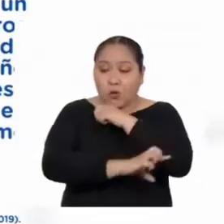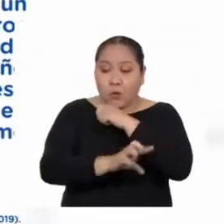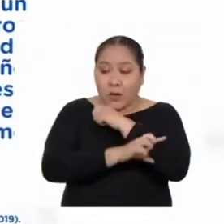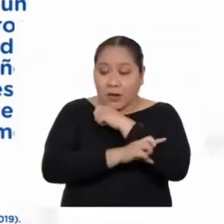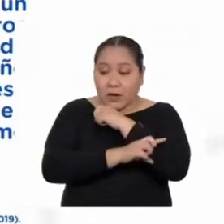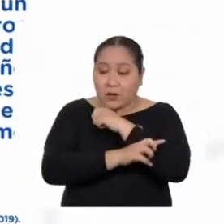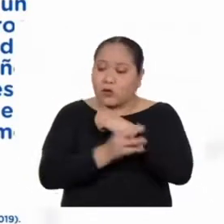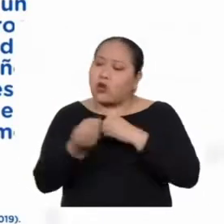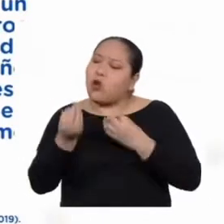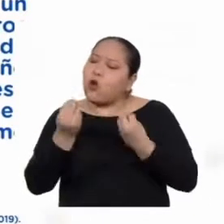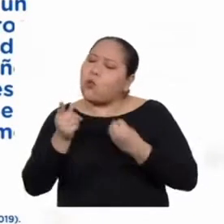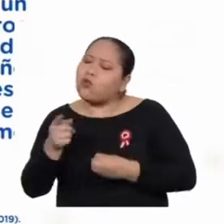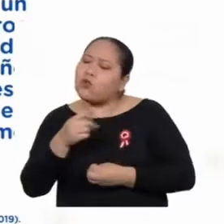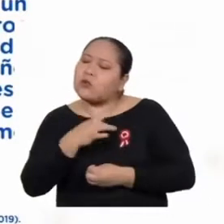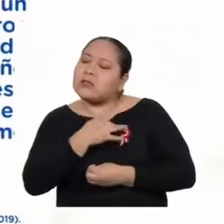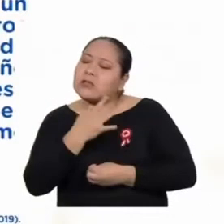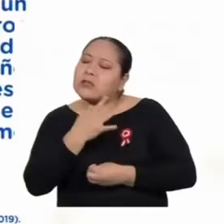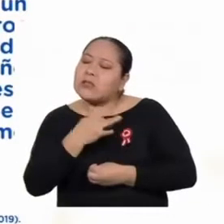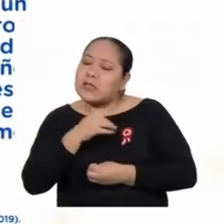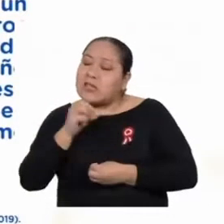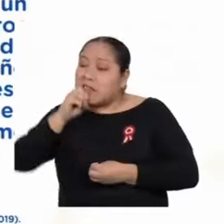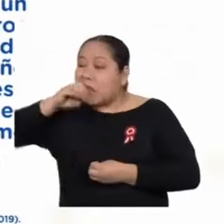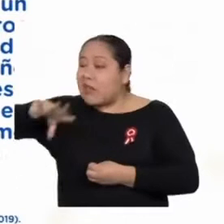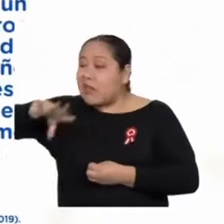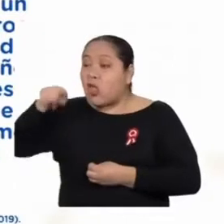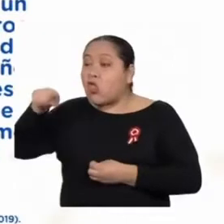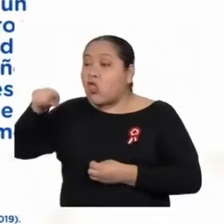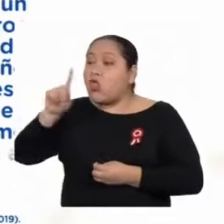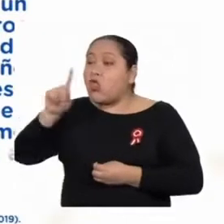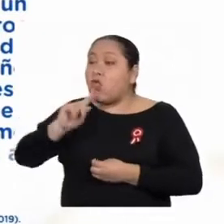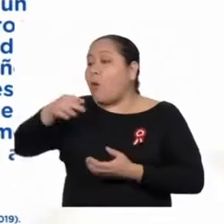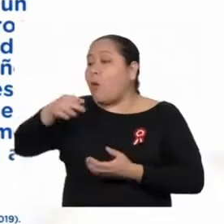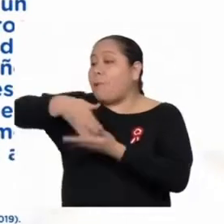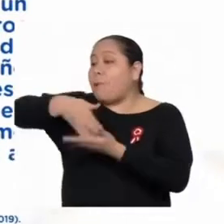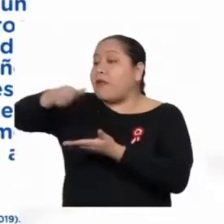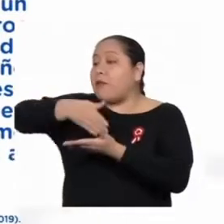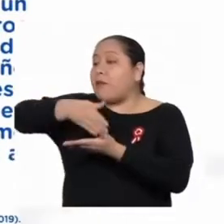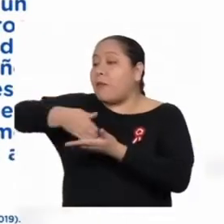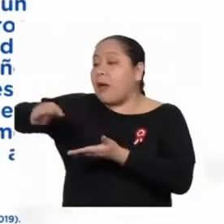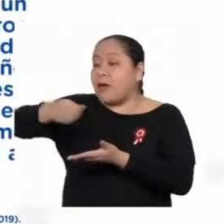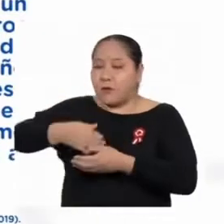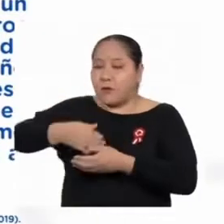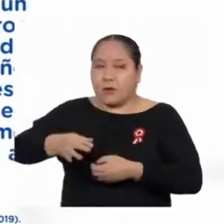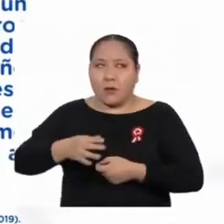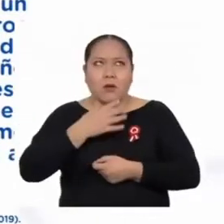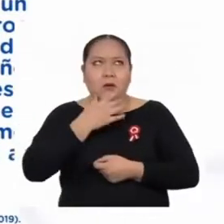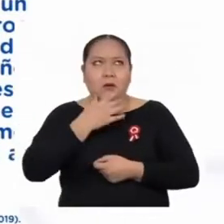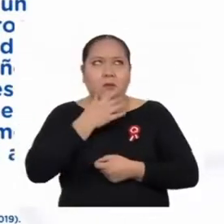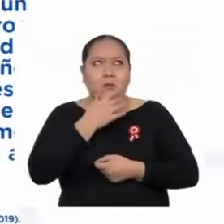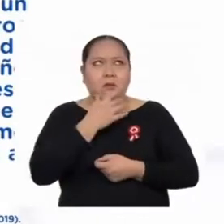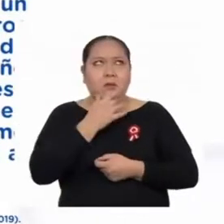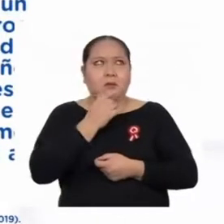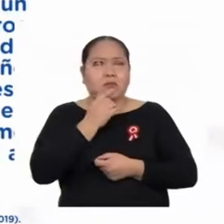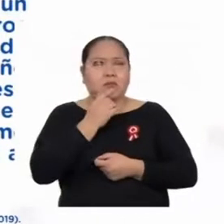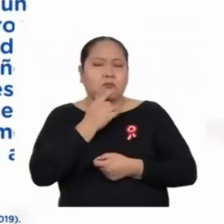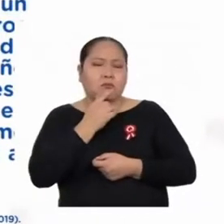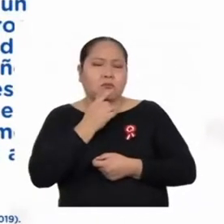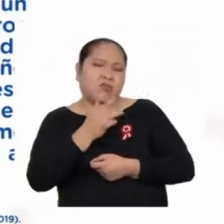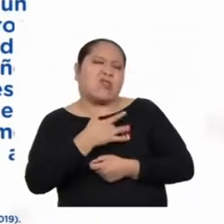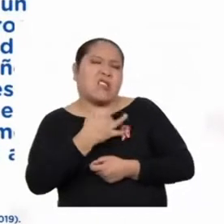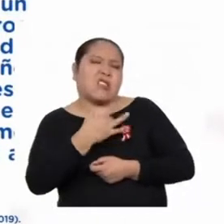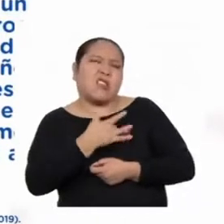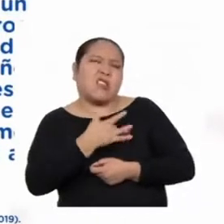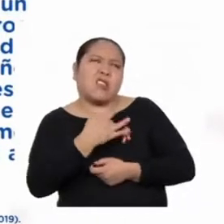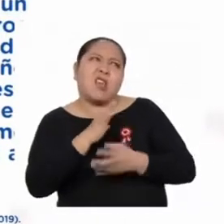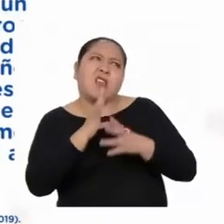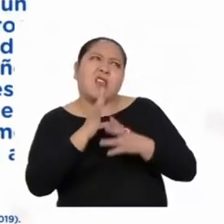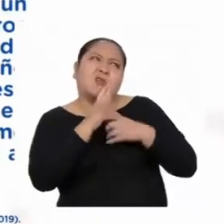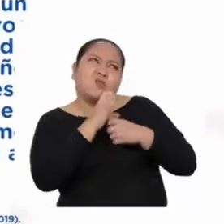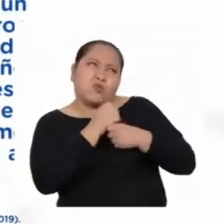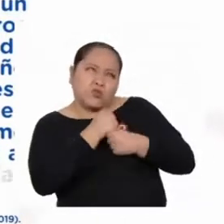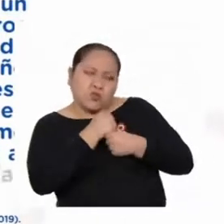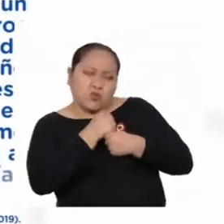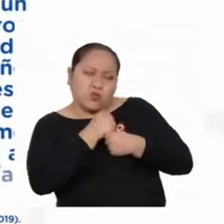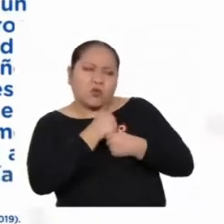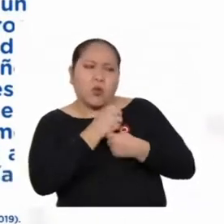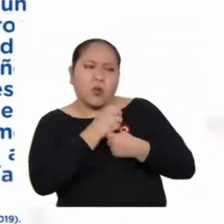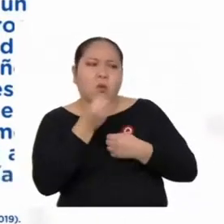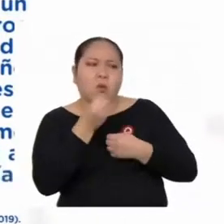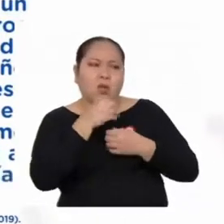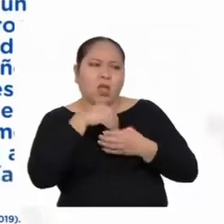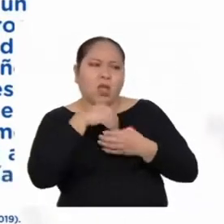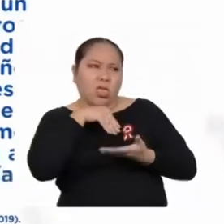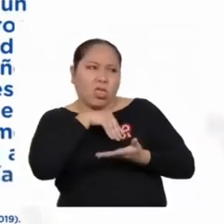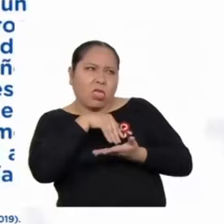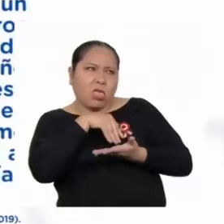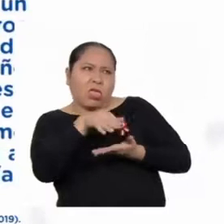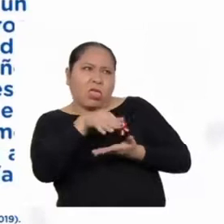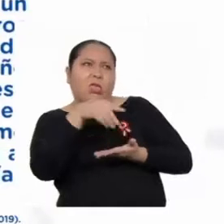sentirías si te dijeran algo así?, preguntó Thuram al alumno. Me daría mucha pena porque me estarían